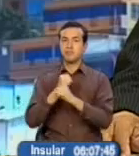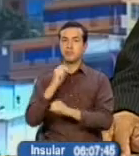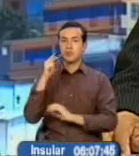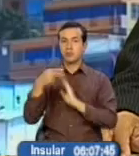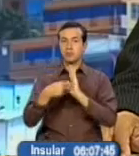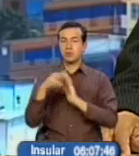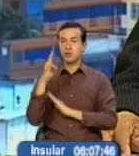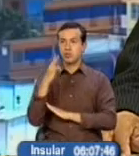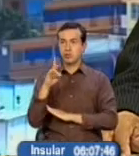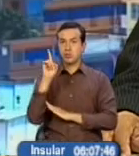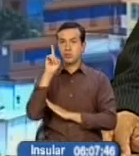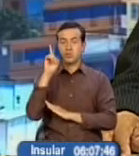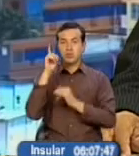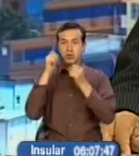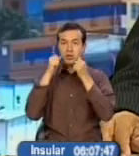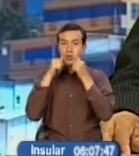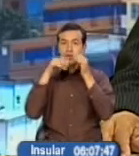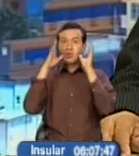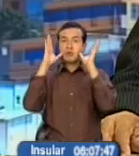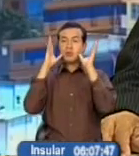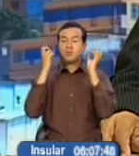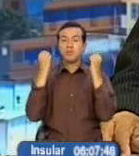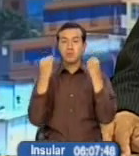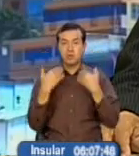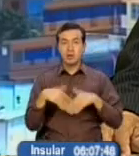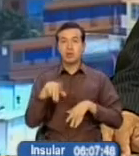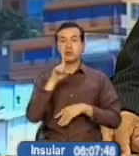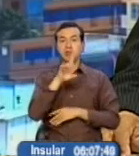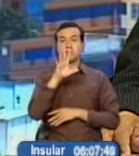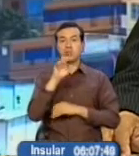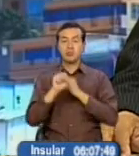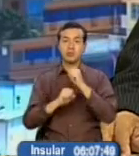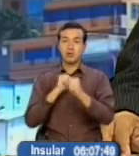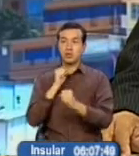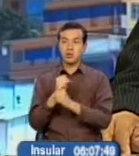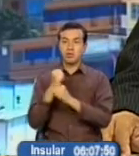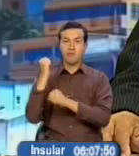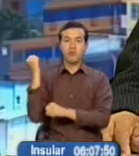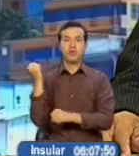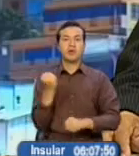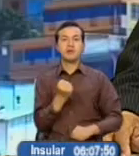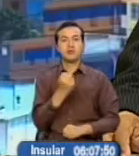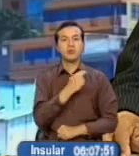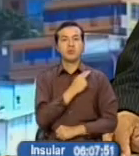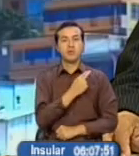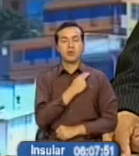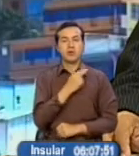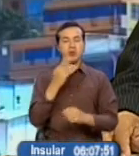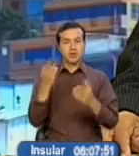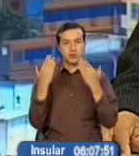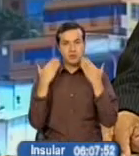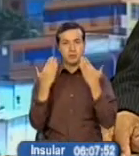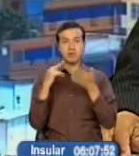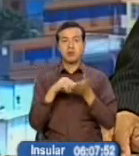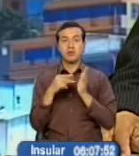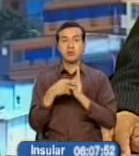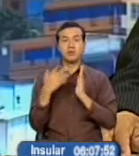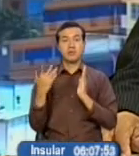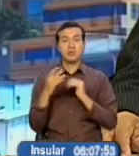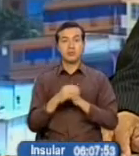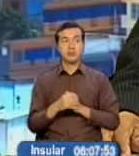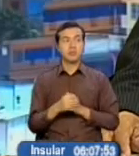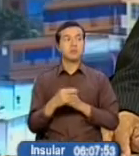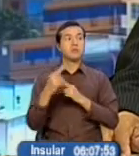2017, 1 de diciembre, se celebran 150 años de la fundación de la Universidad de Guayaquil. Es decir,